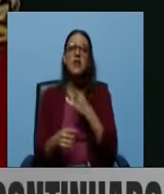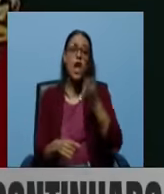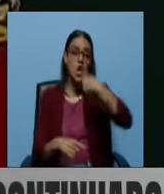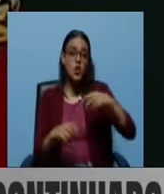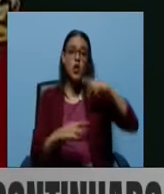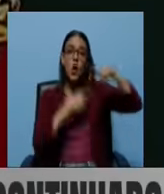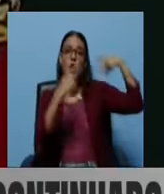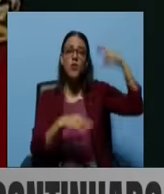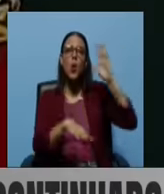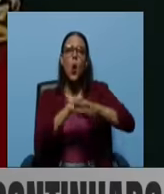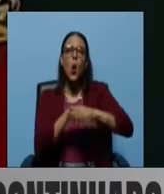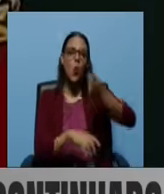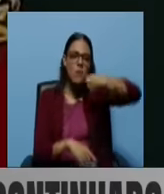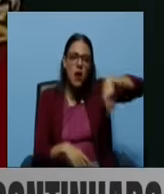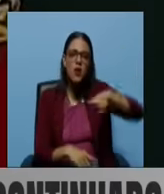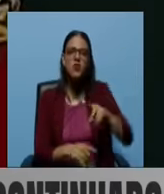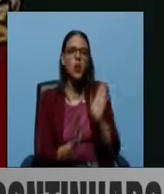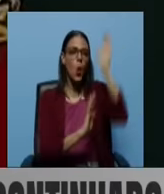revolución bolivariana.